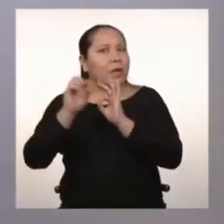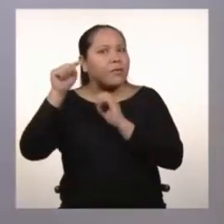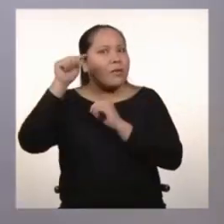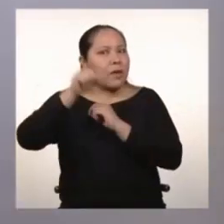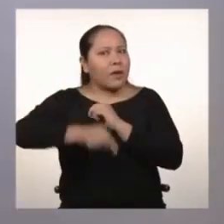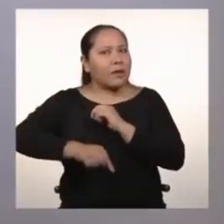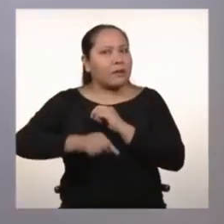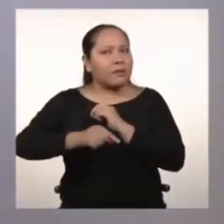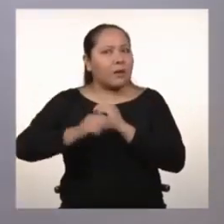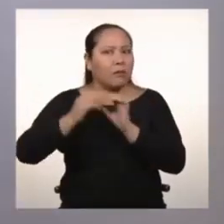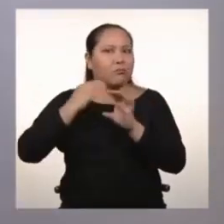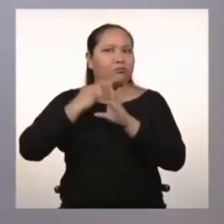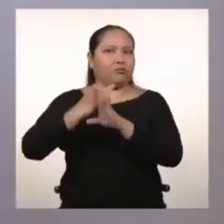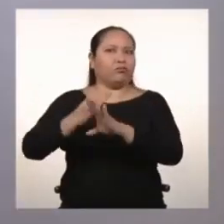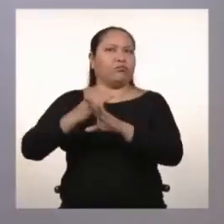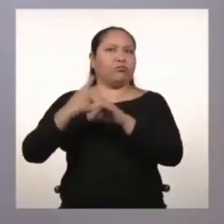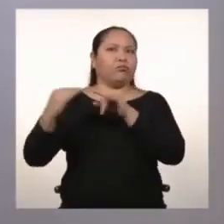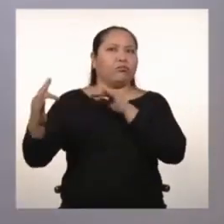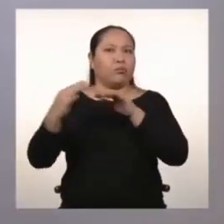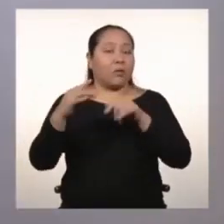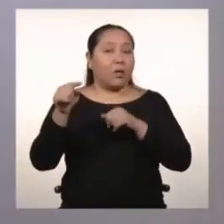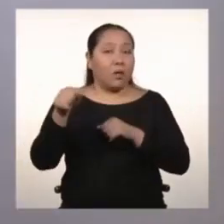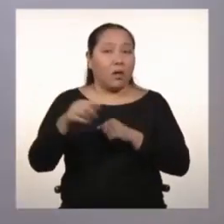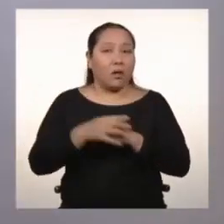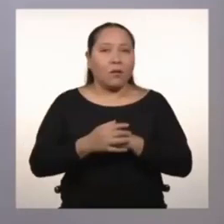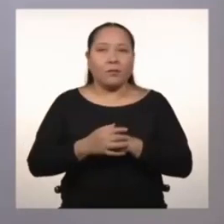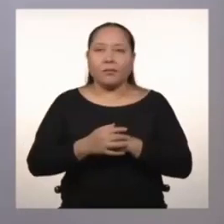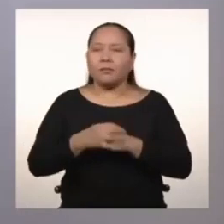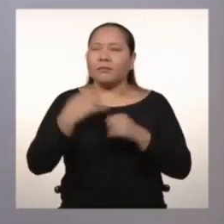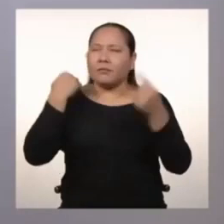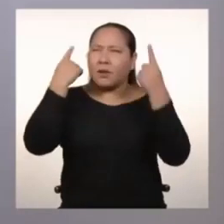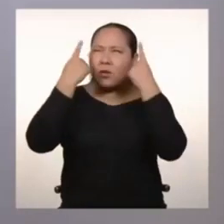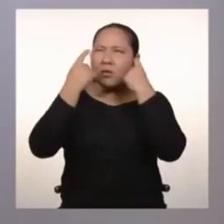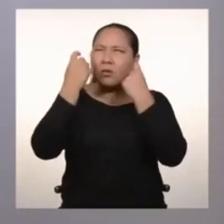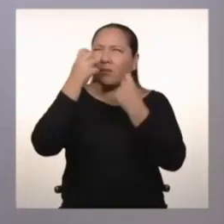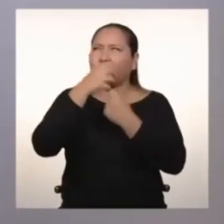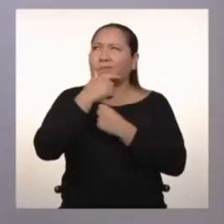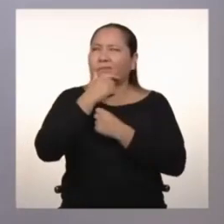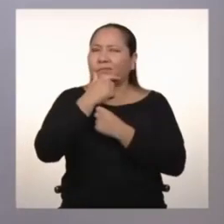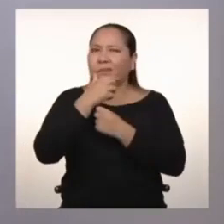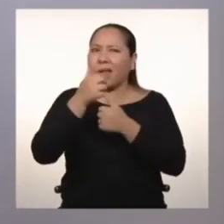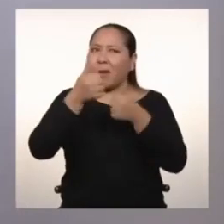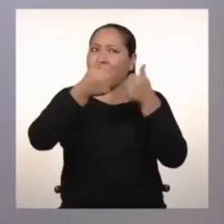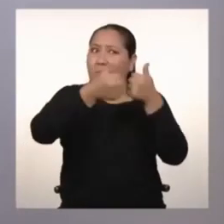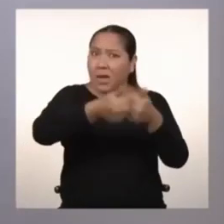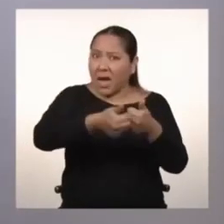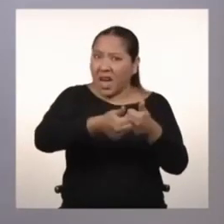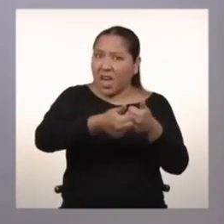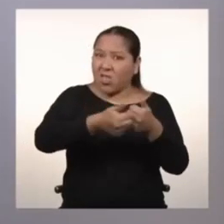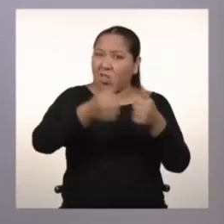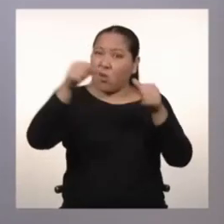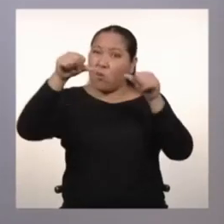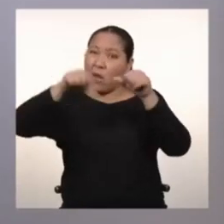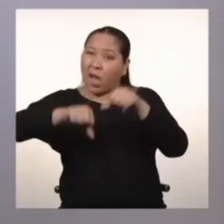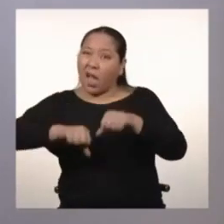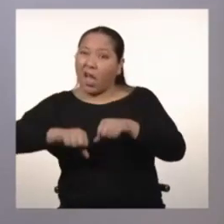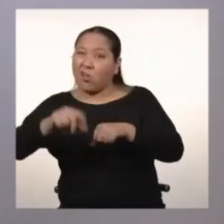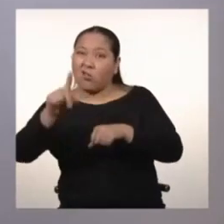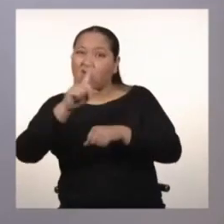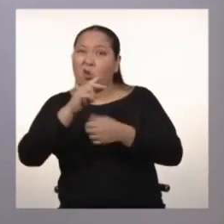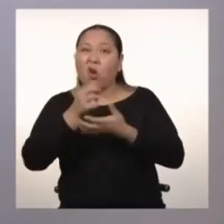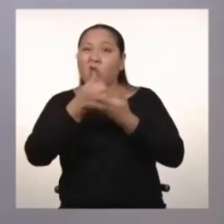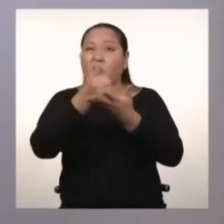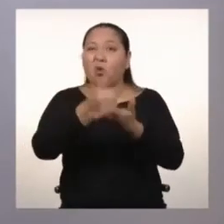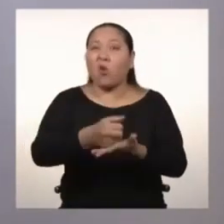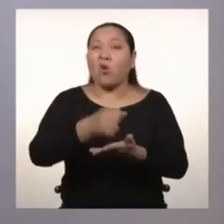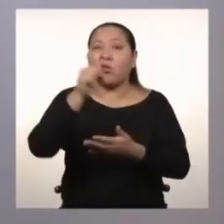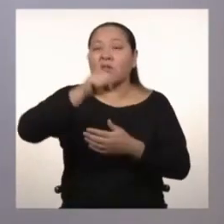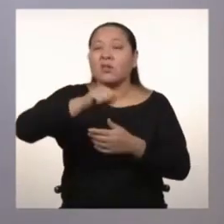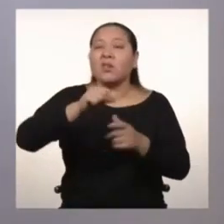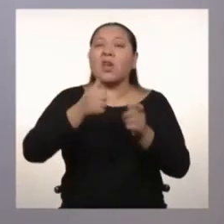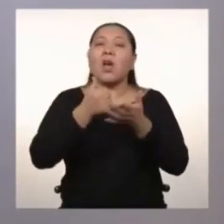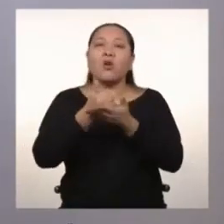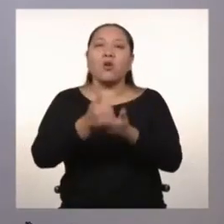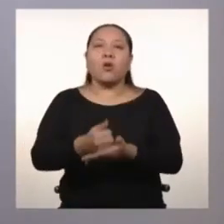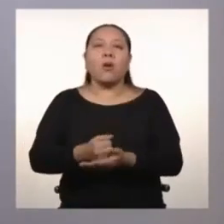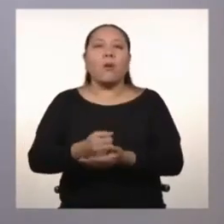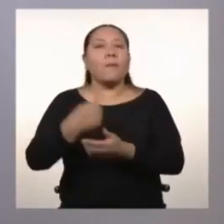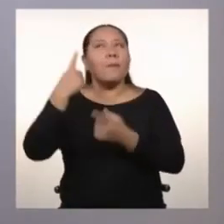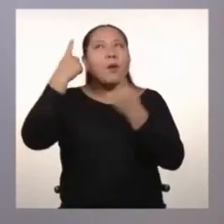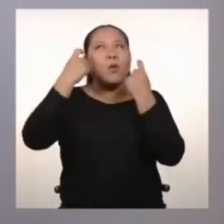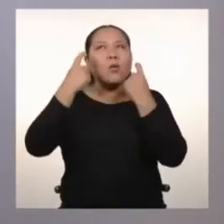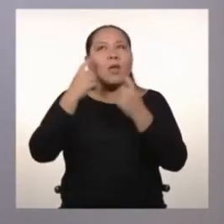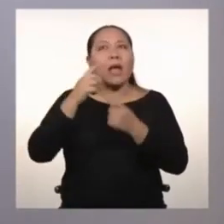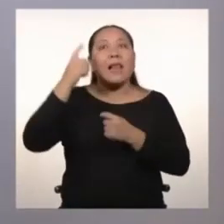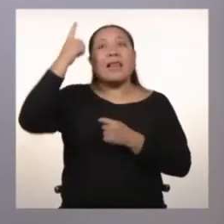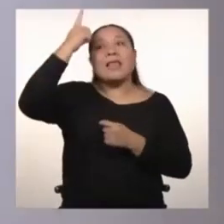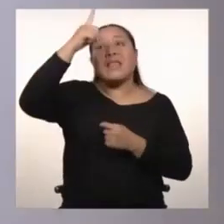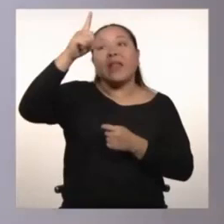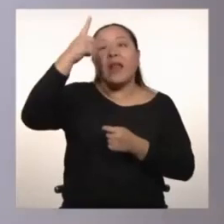rebelión? Cuestionémonos sobre el éxito o fracaso de estos levantamientos, sobre los liderazgos y también sobre la